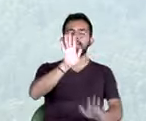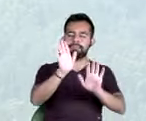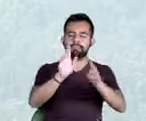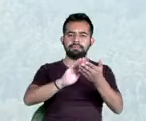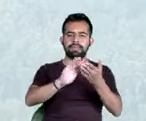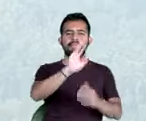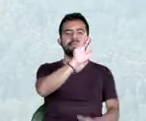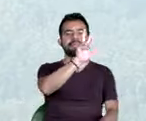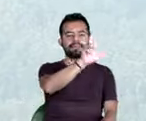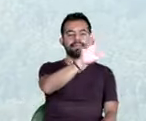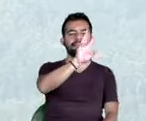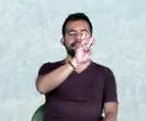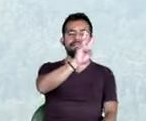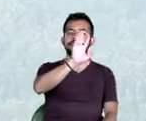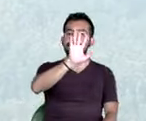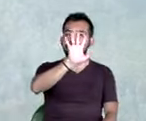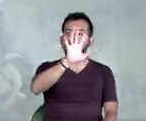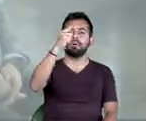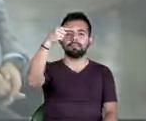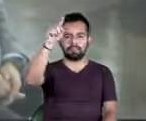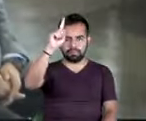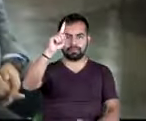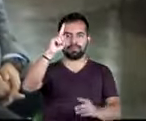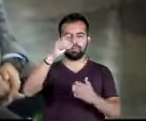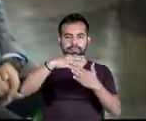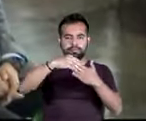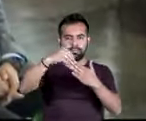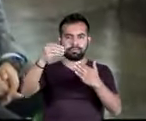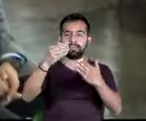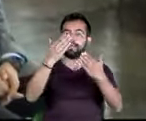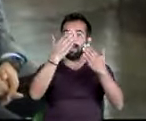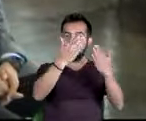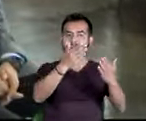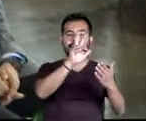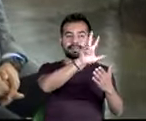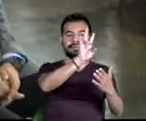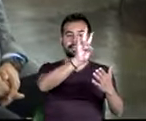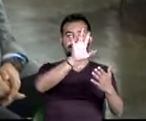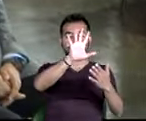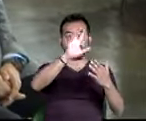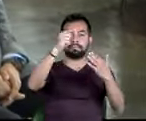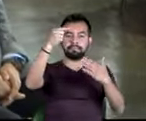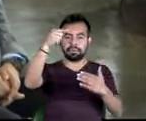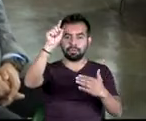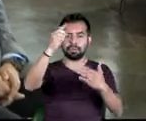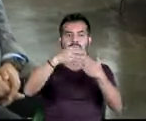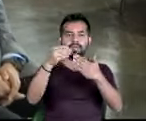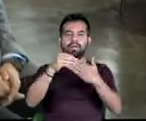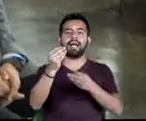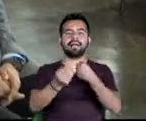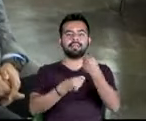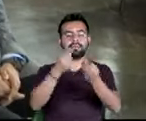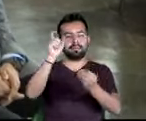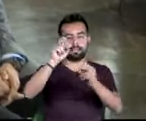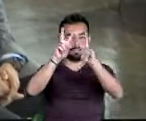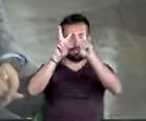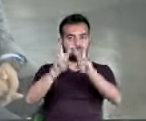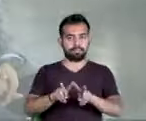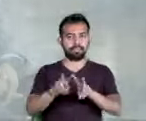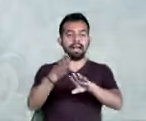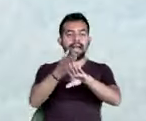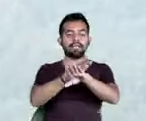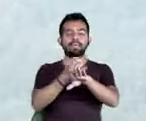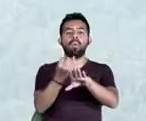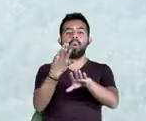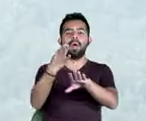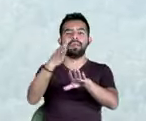375 millones de dólares. Y esos 375 millones de dólares debemos verificar cuánto hay que